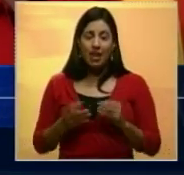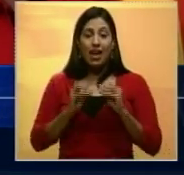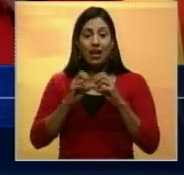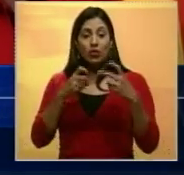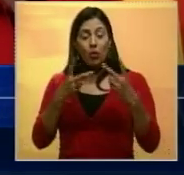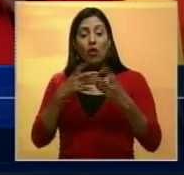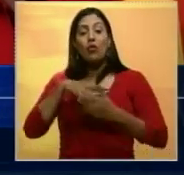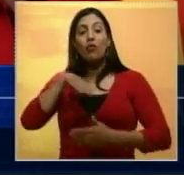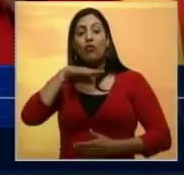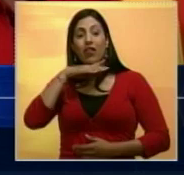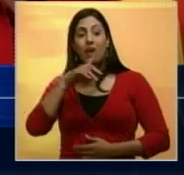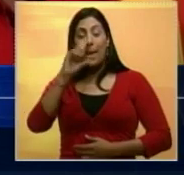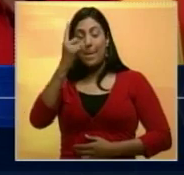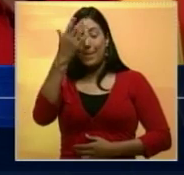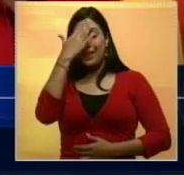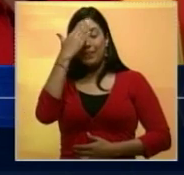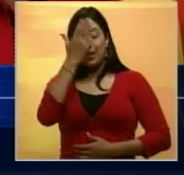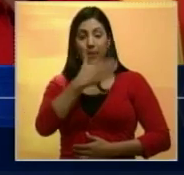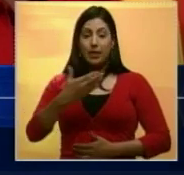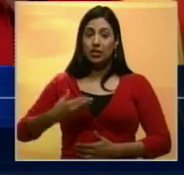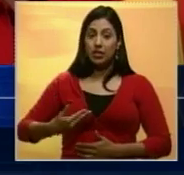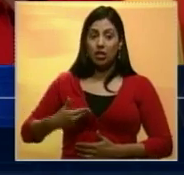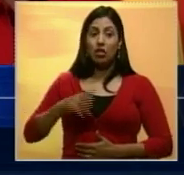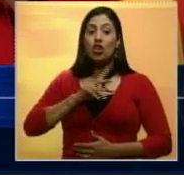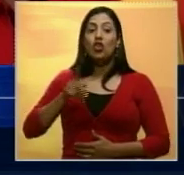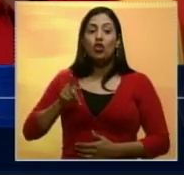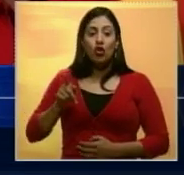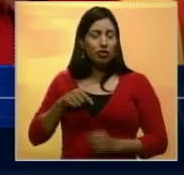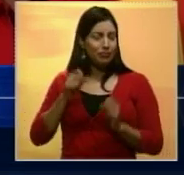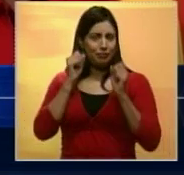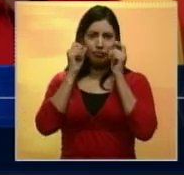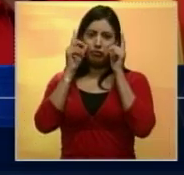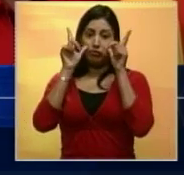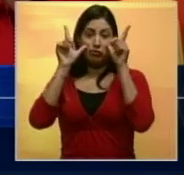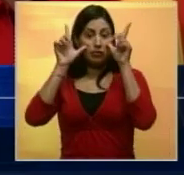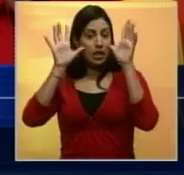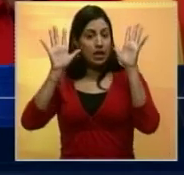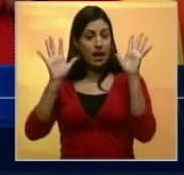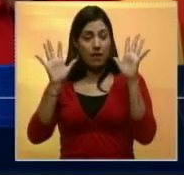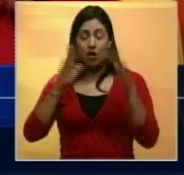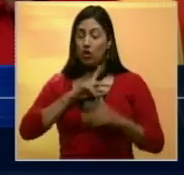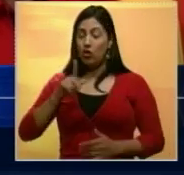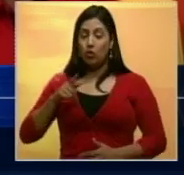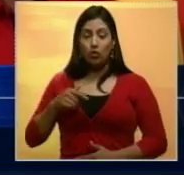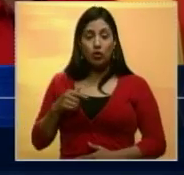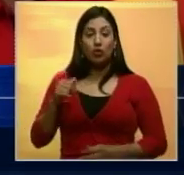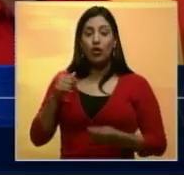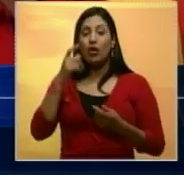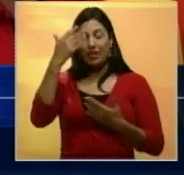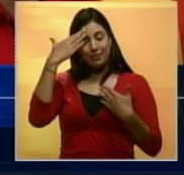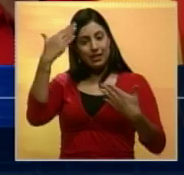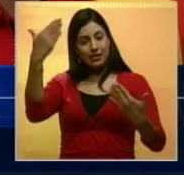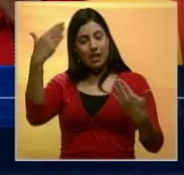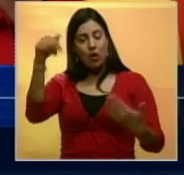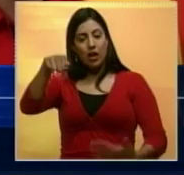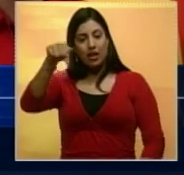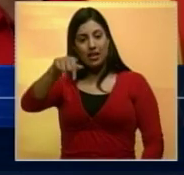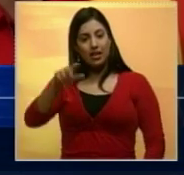Instalaciones y dotación de primera, presidente. Es increíble. Ignacio Ramonet, lo saludamos desde